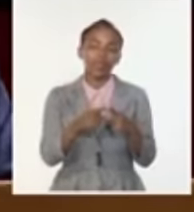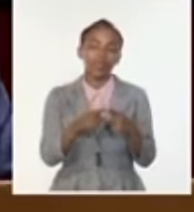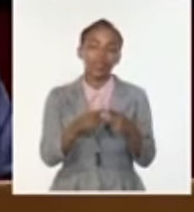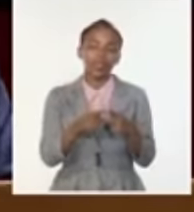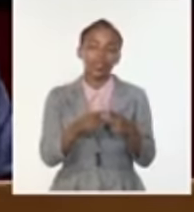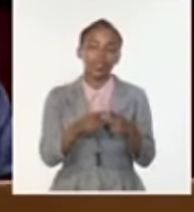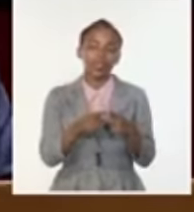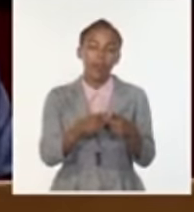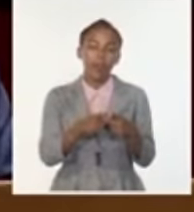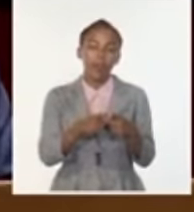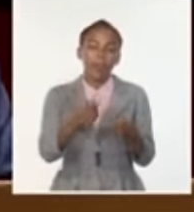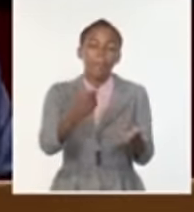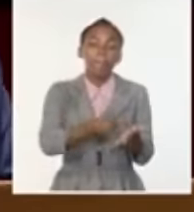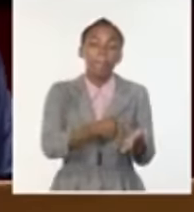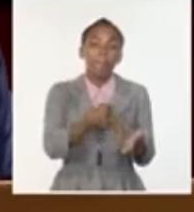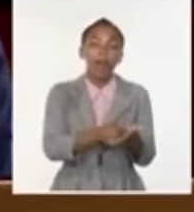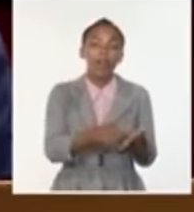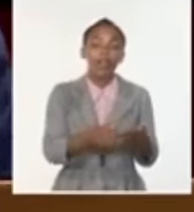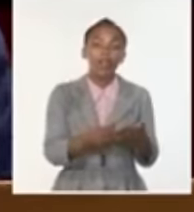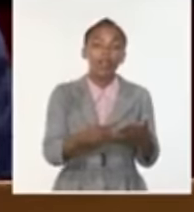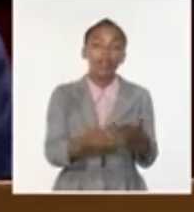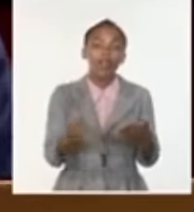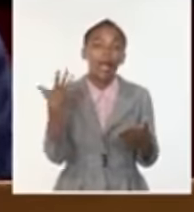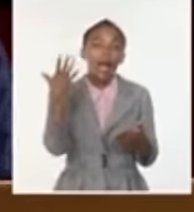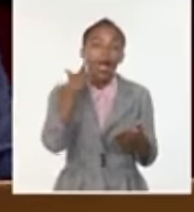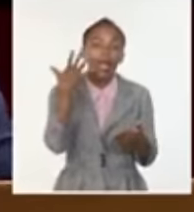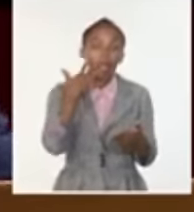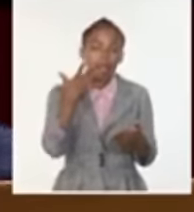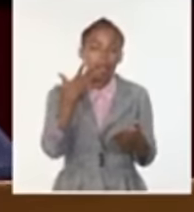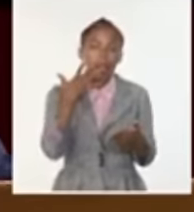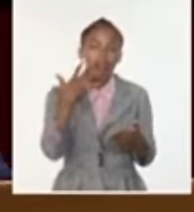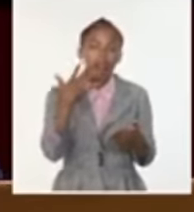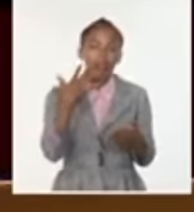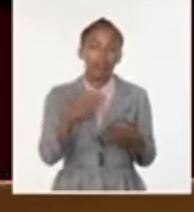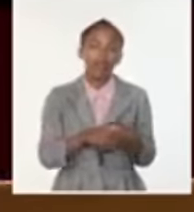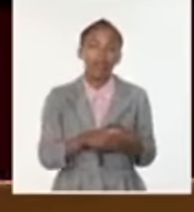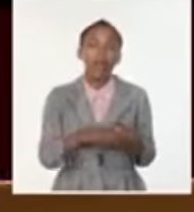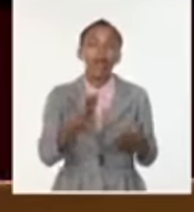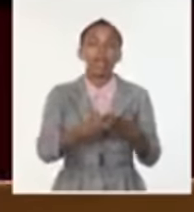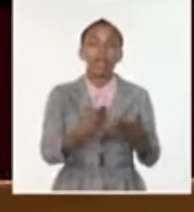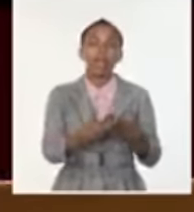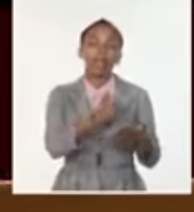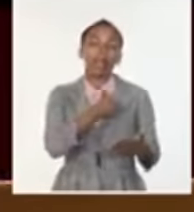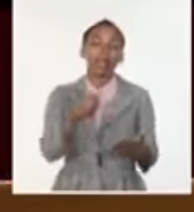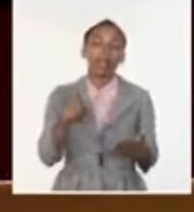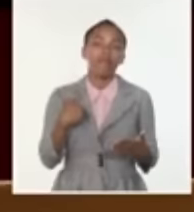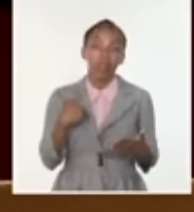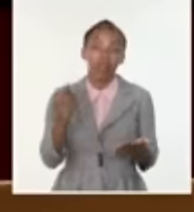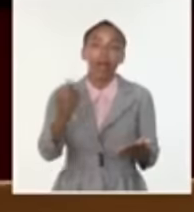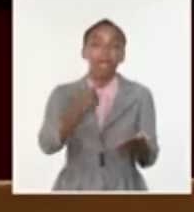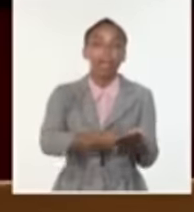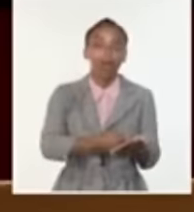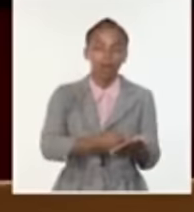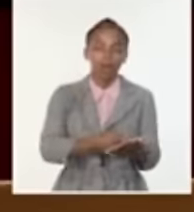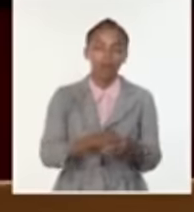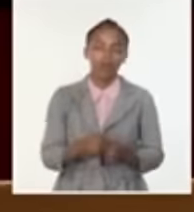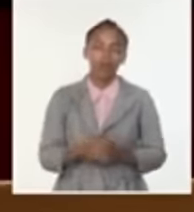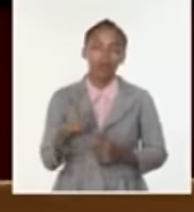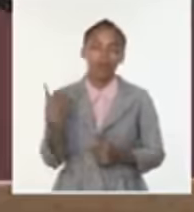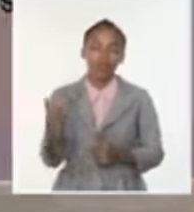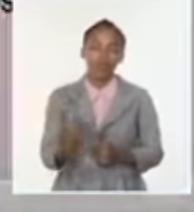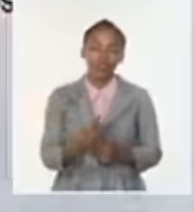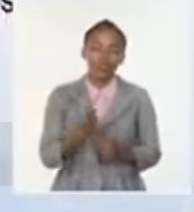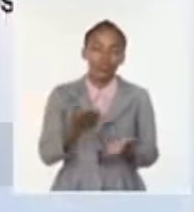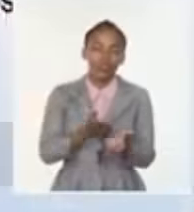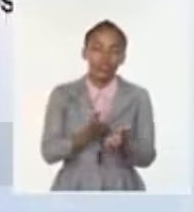en divisas a las importaciones del sector no estatal. Nosotros no podemos seguir permitiendo que